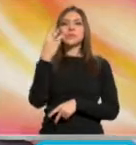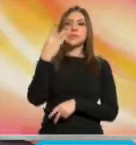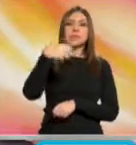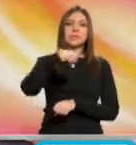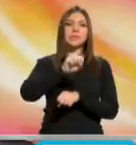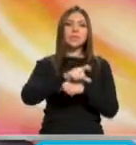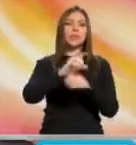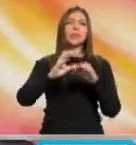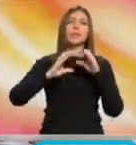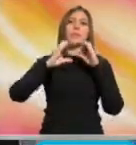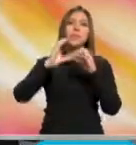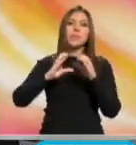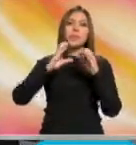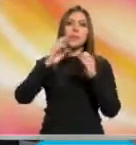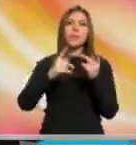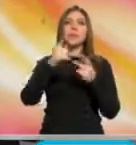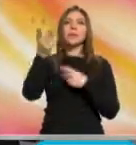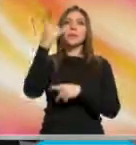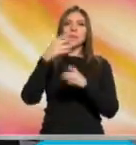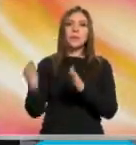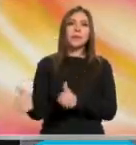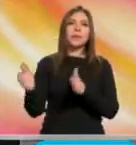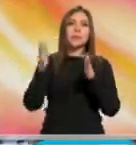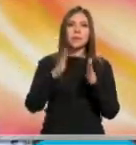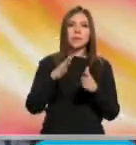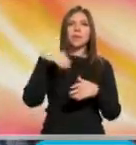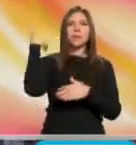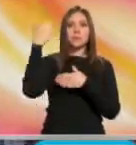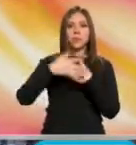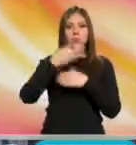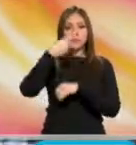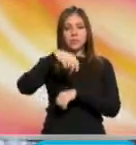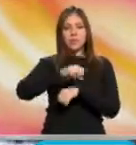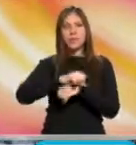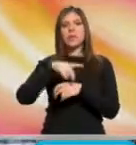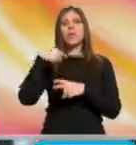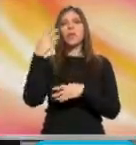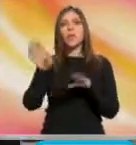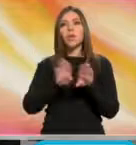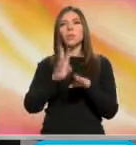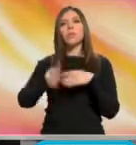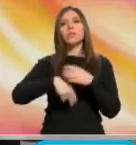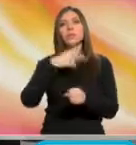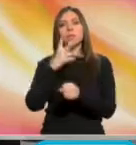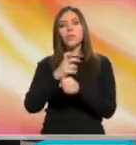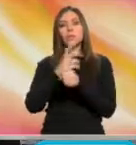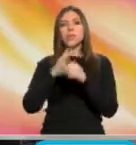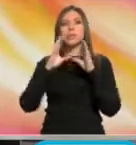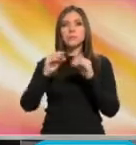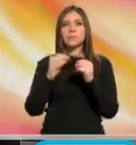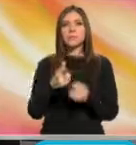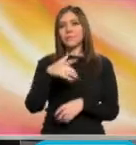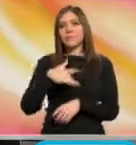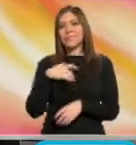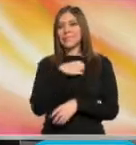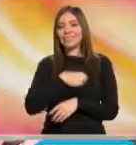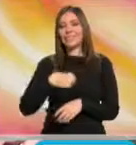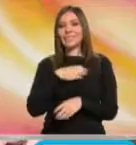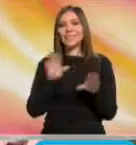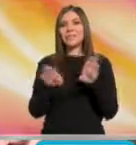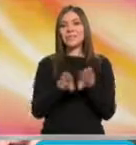las voy a cuidar y las pretendo traerlas. Las traes Por en 2 favor. semanas y hacemos el paso 2. Vamos a hacemos hacerle el paso seguimiento dos. a esto. Exactamente. Me emociona mucho este